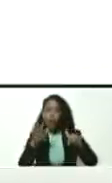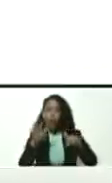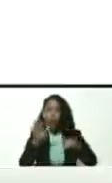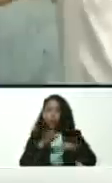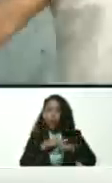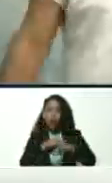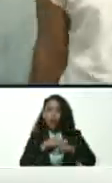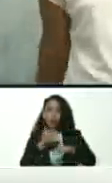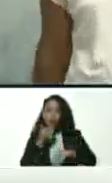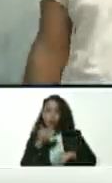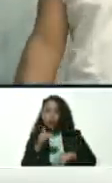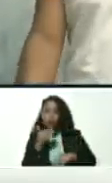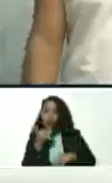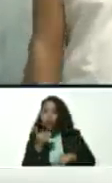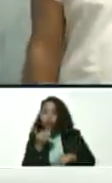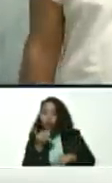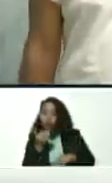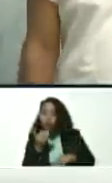jueves